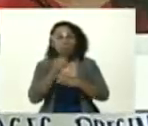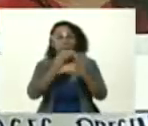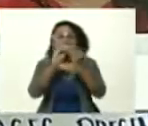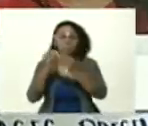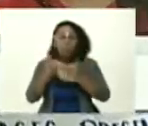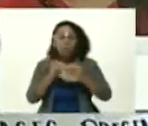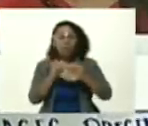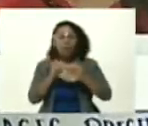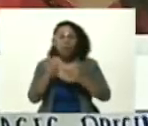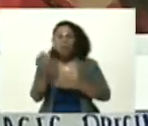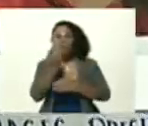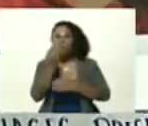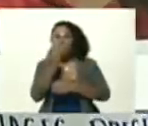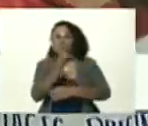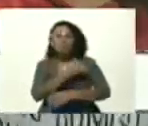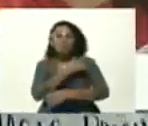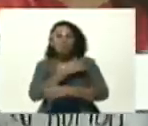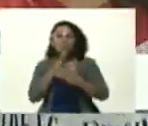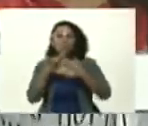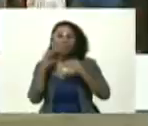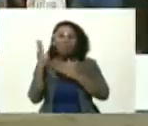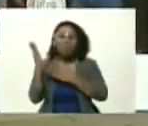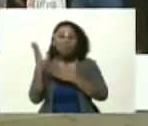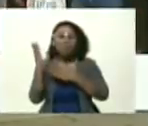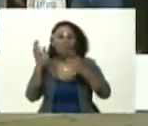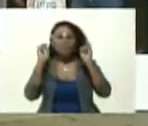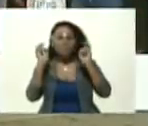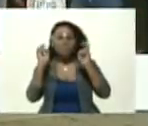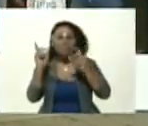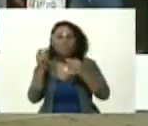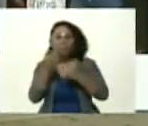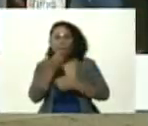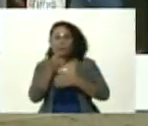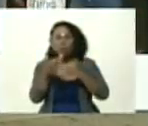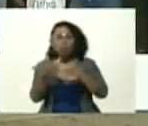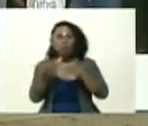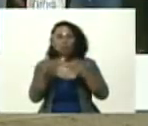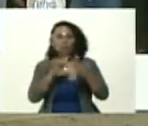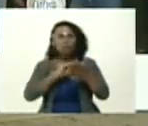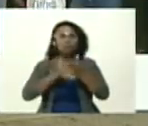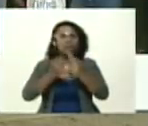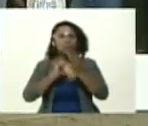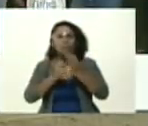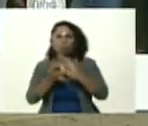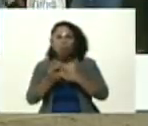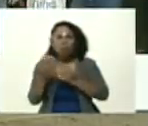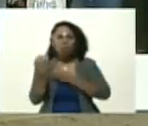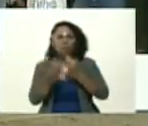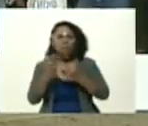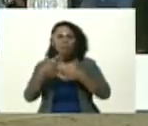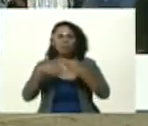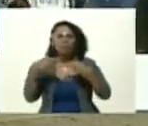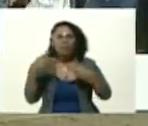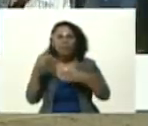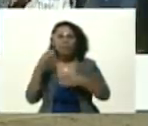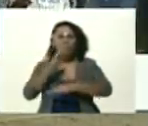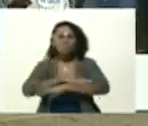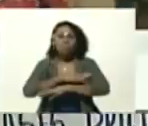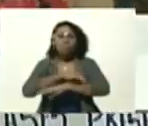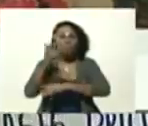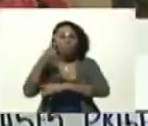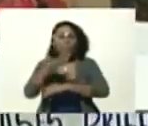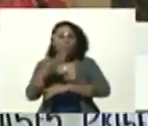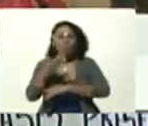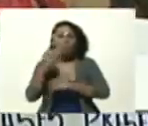el comedor universitario. Todos estos gestos hermosos significa cómo la revolución actúa con su pueblo, cómo